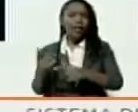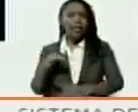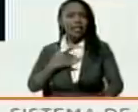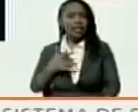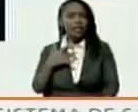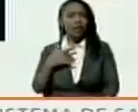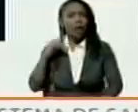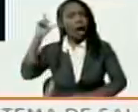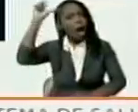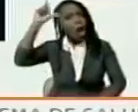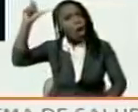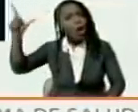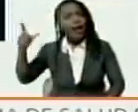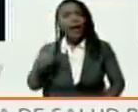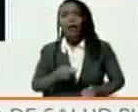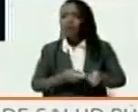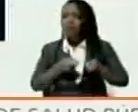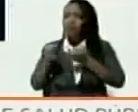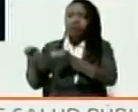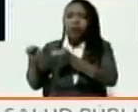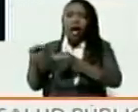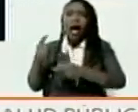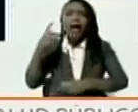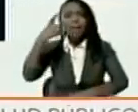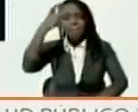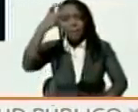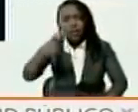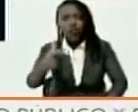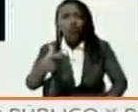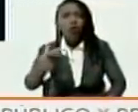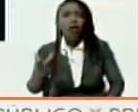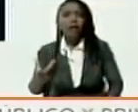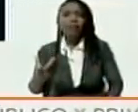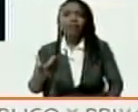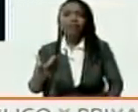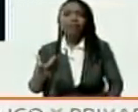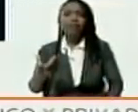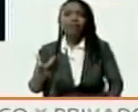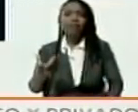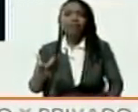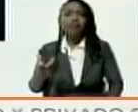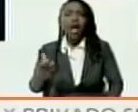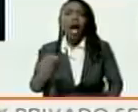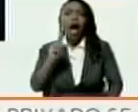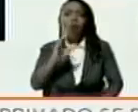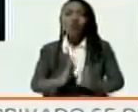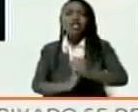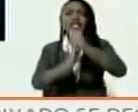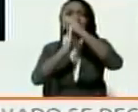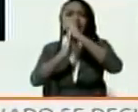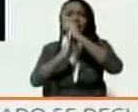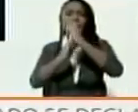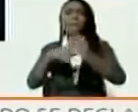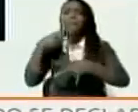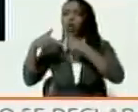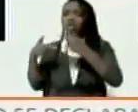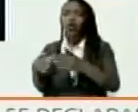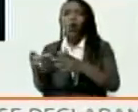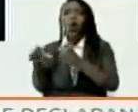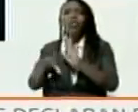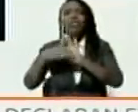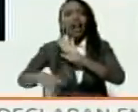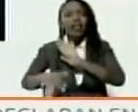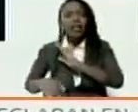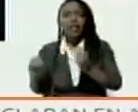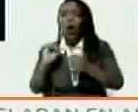lógica, debería llevar a un ser humano, en este caso a un dirigente político, sea de la derecha o de quien